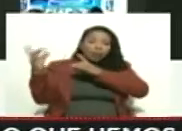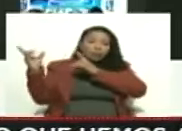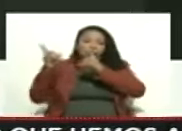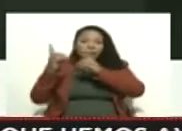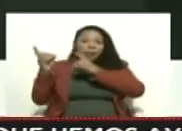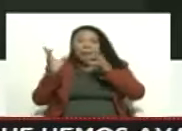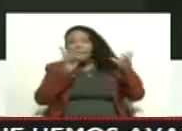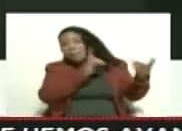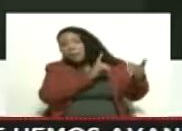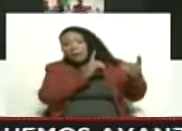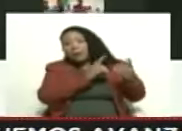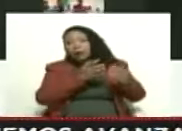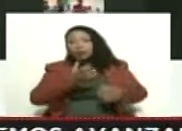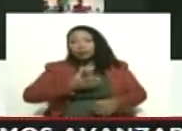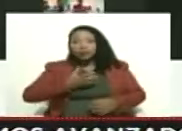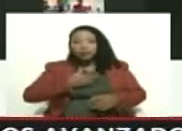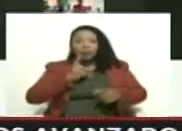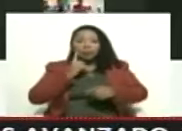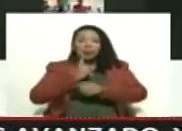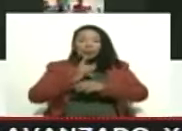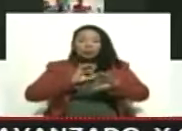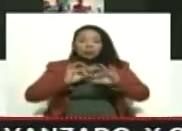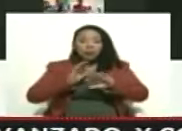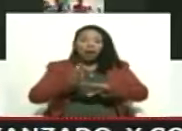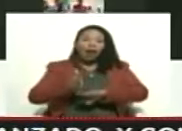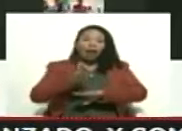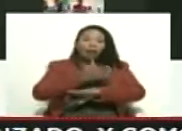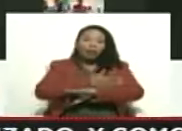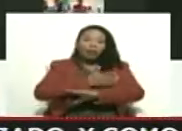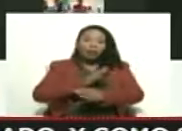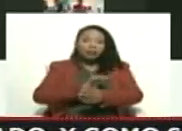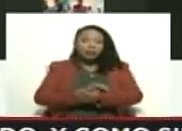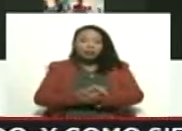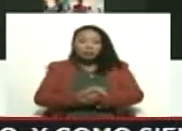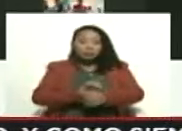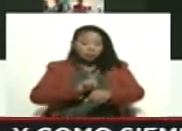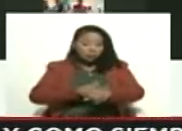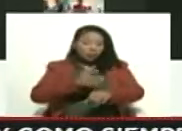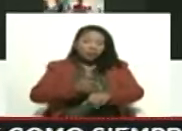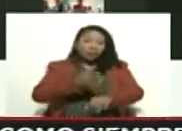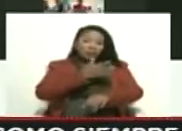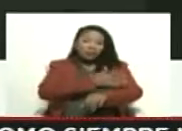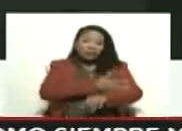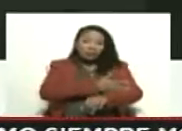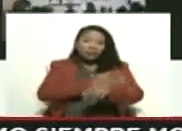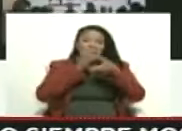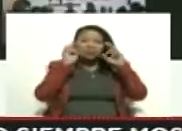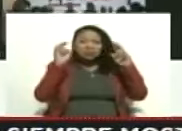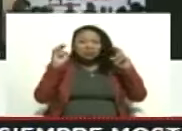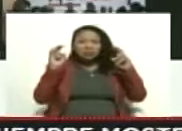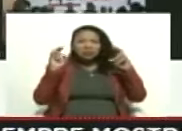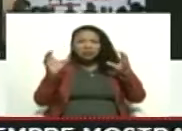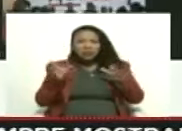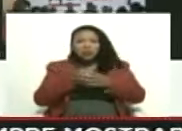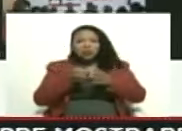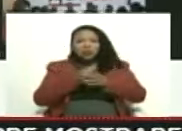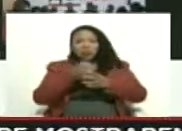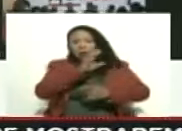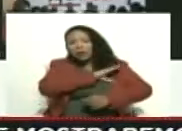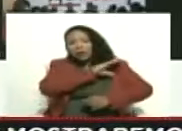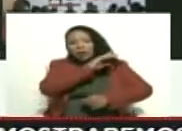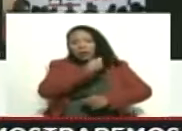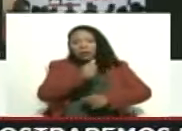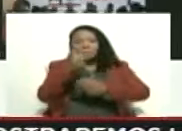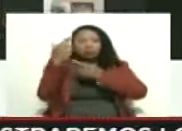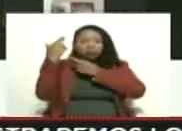alcaldes debemos prepararnos con tiempo con tiempo para el tema de las juntas directivas de